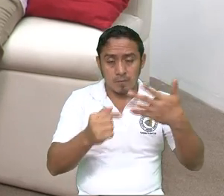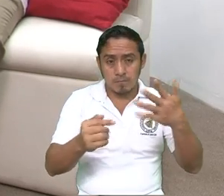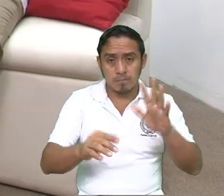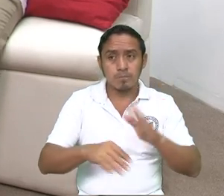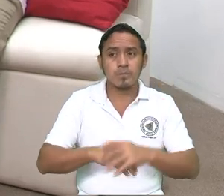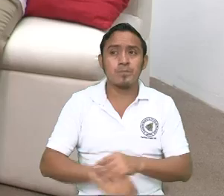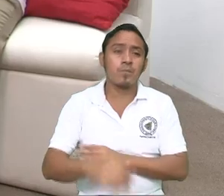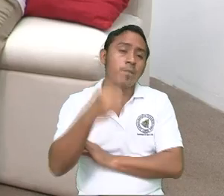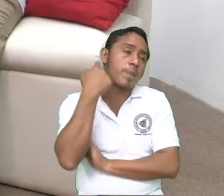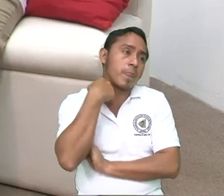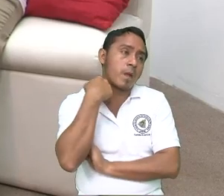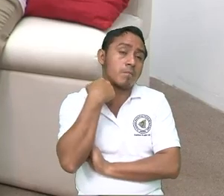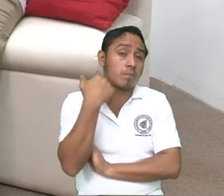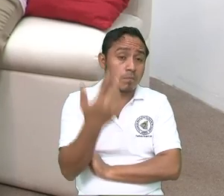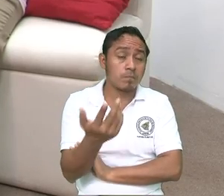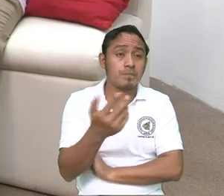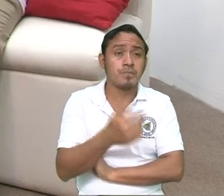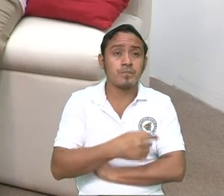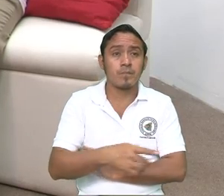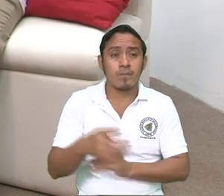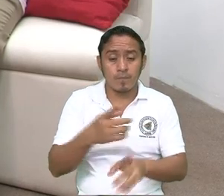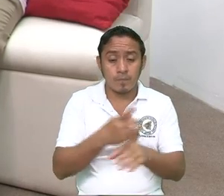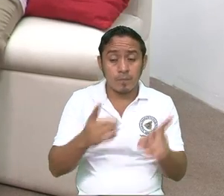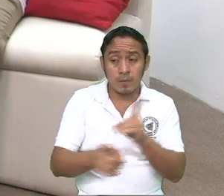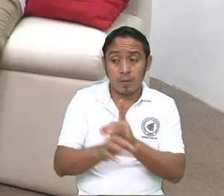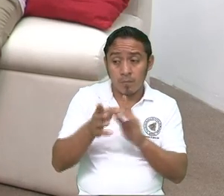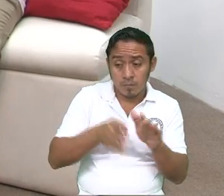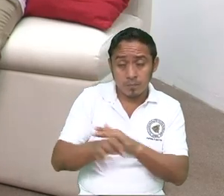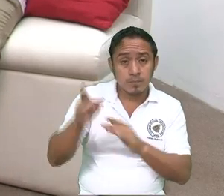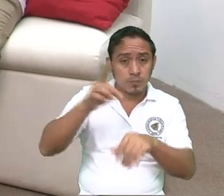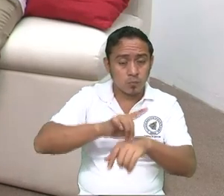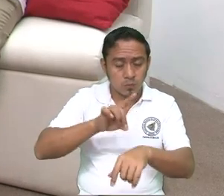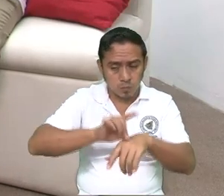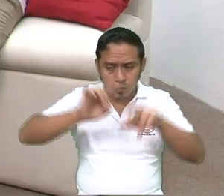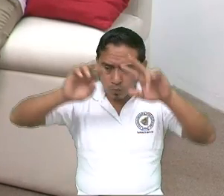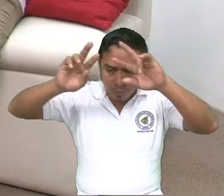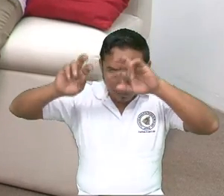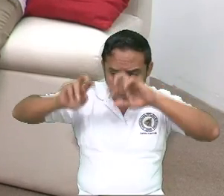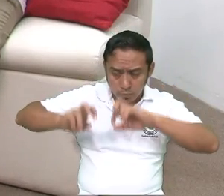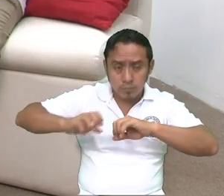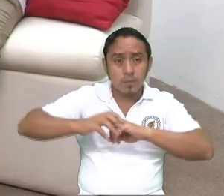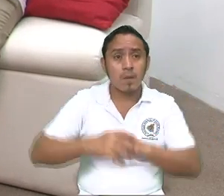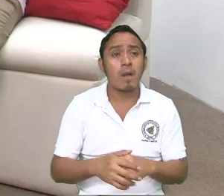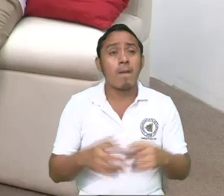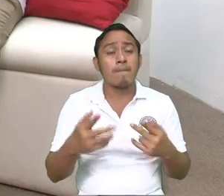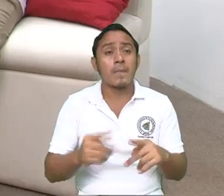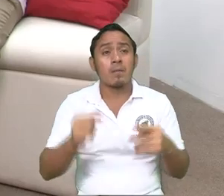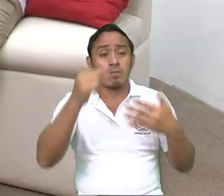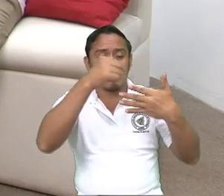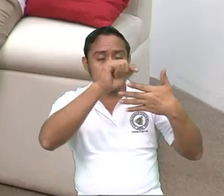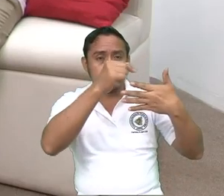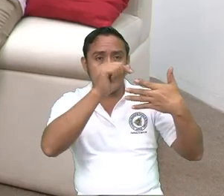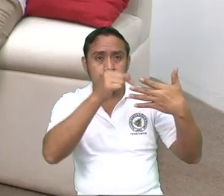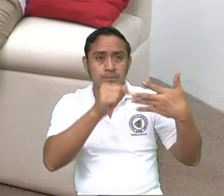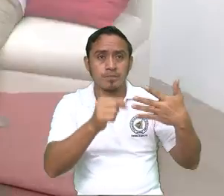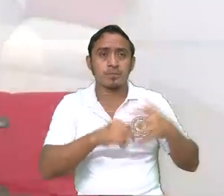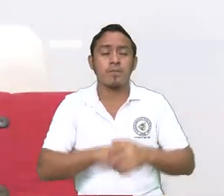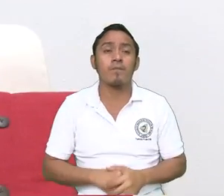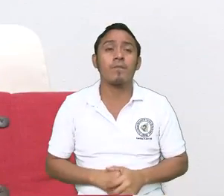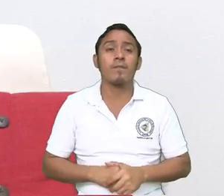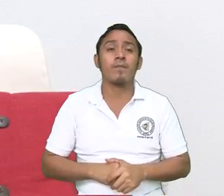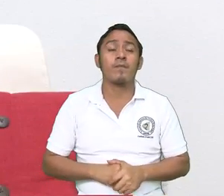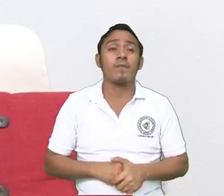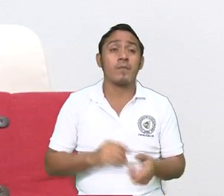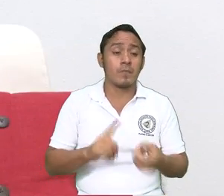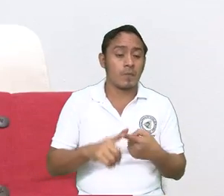siempre pues lo ideal es hacer un abordaje importante pero si mencionamos los signos atrás verdad